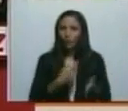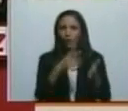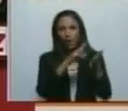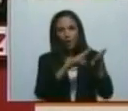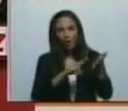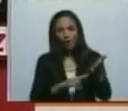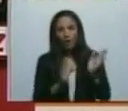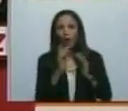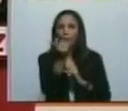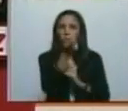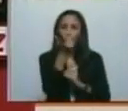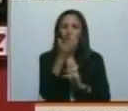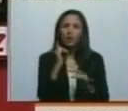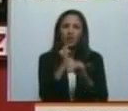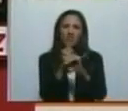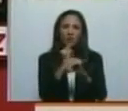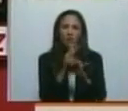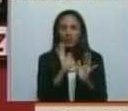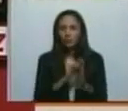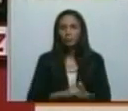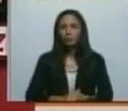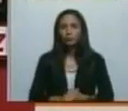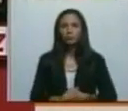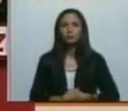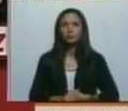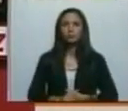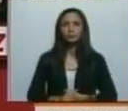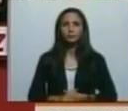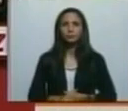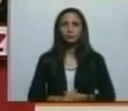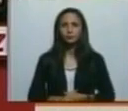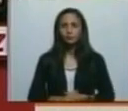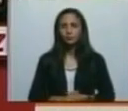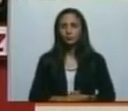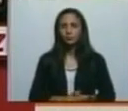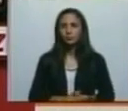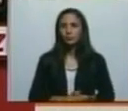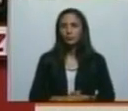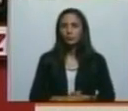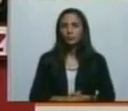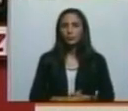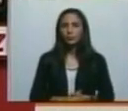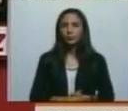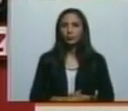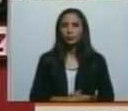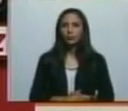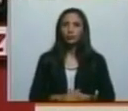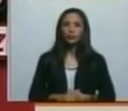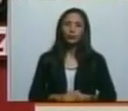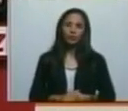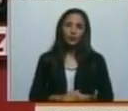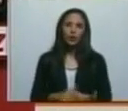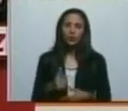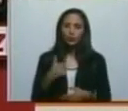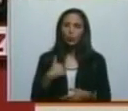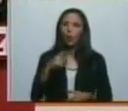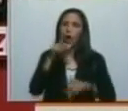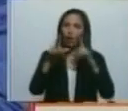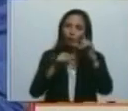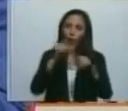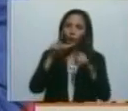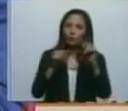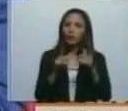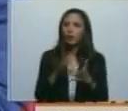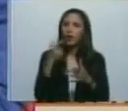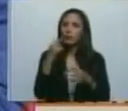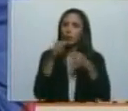Léanlo, búsquenlo, está en Misión Verdad. Me lo pasó Carvajalino temprano y yo lo retuiteé. Extraordinario.